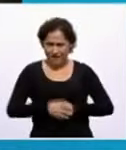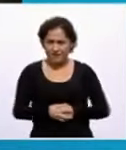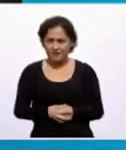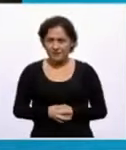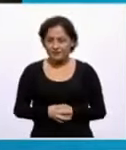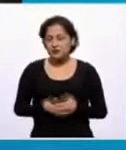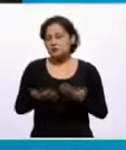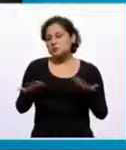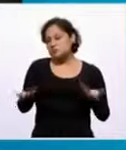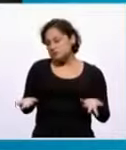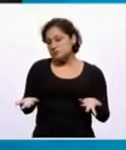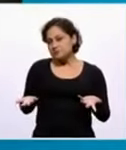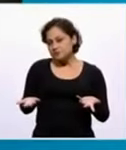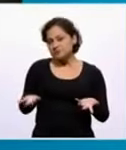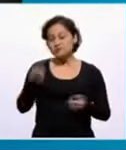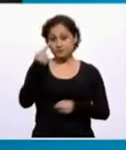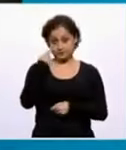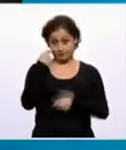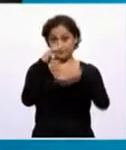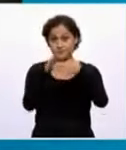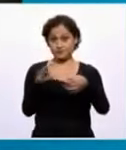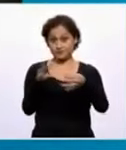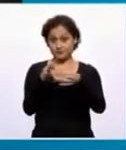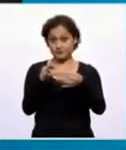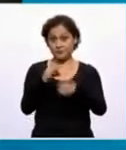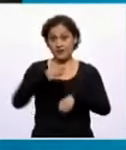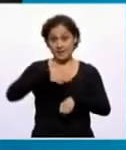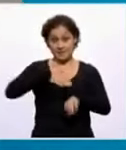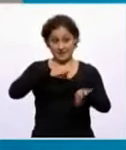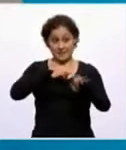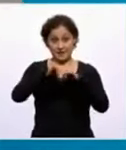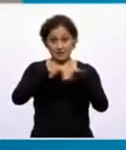Bueno, pues digamos que ahora mi trabajo es buscar